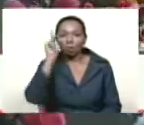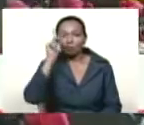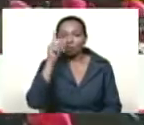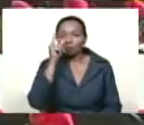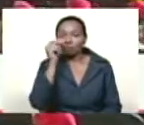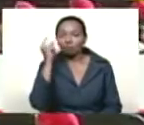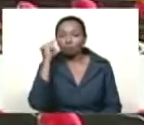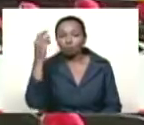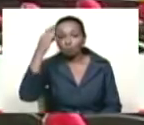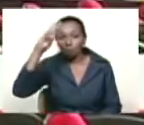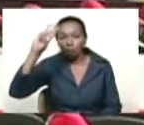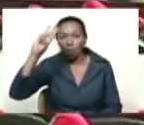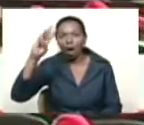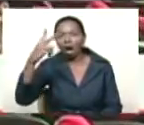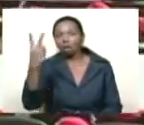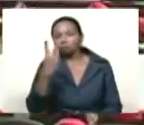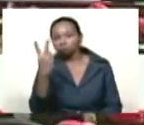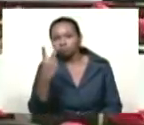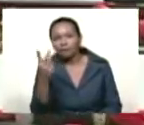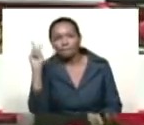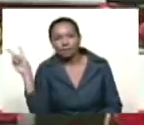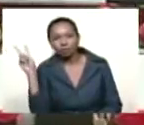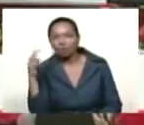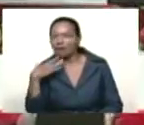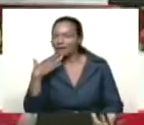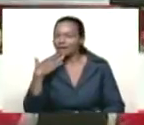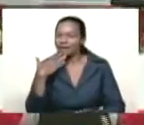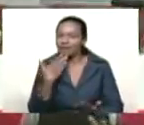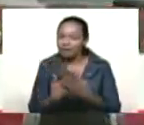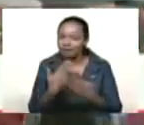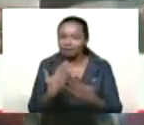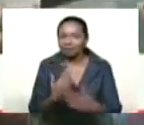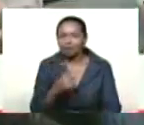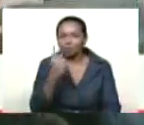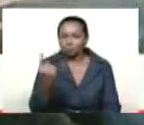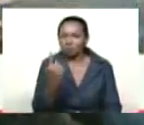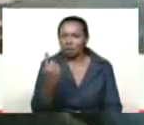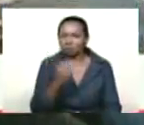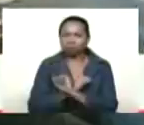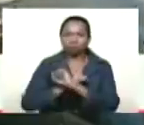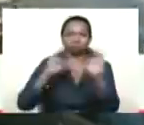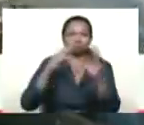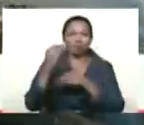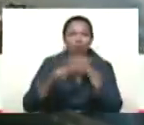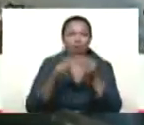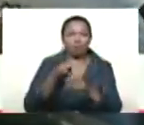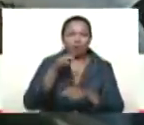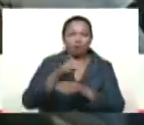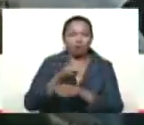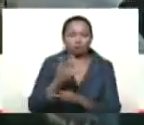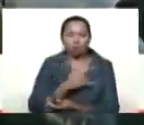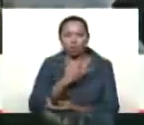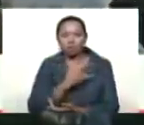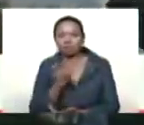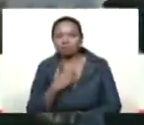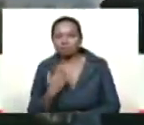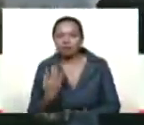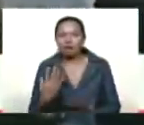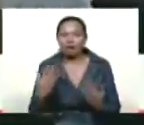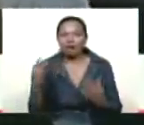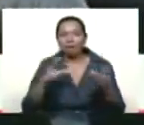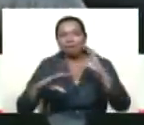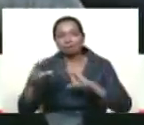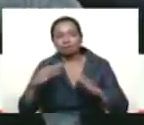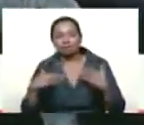de Cuba y de Venezuela. Gracias. Sin ustedes sería imposible la universidad y